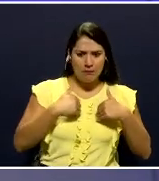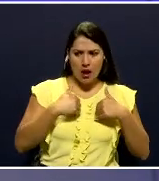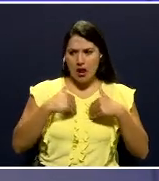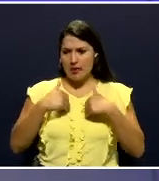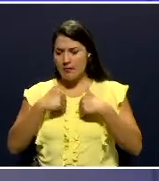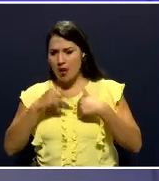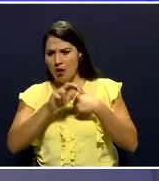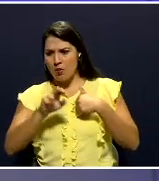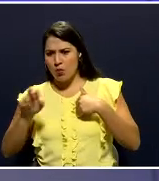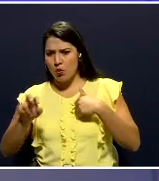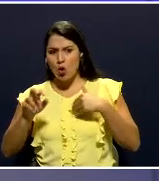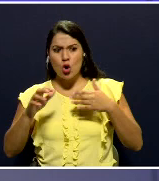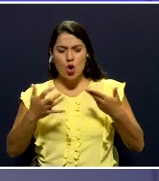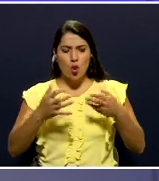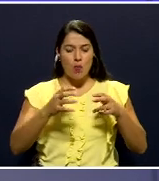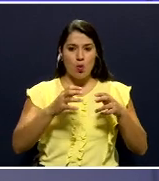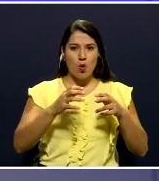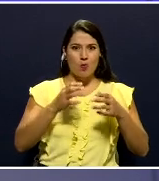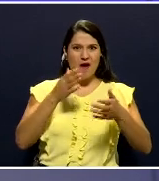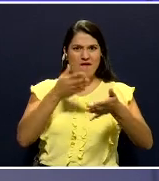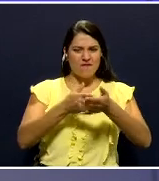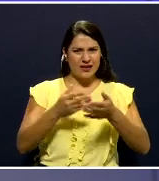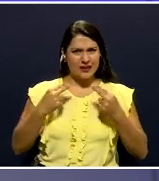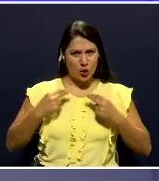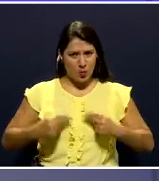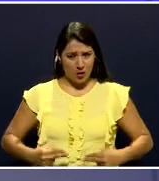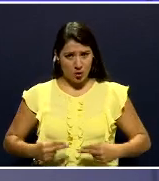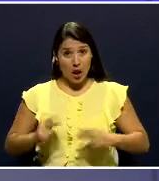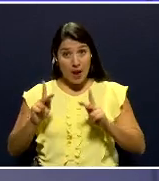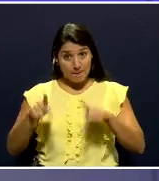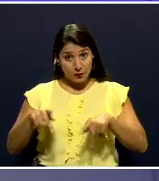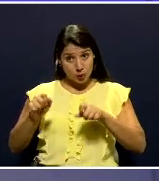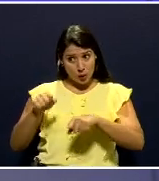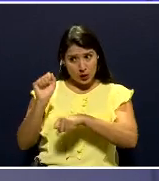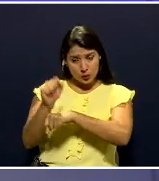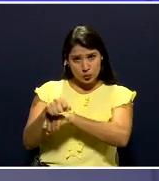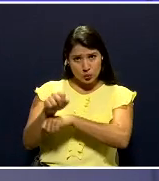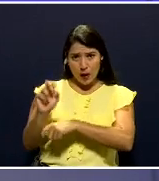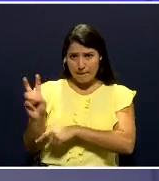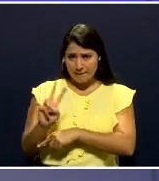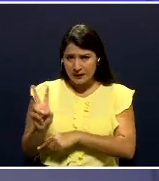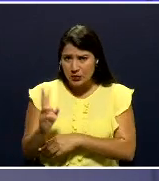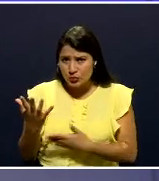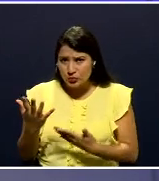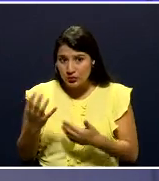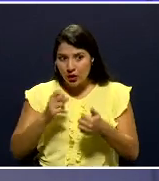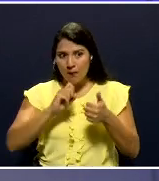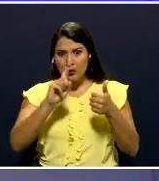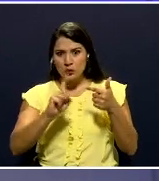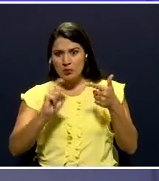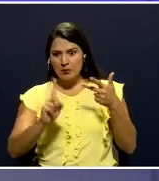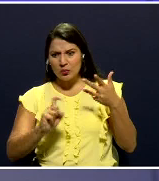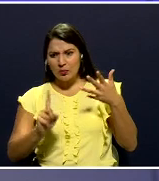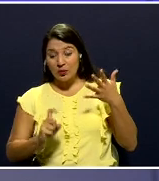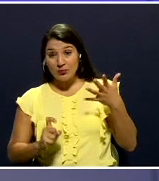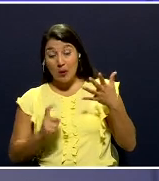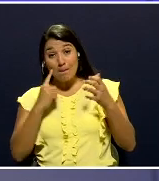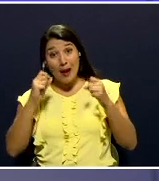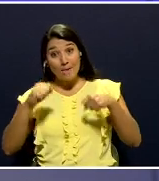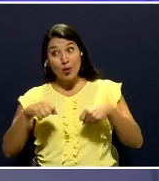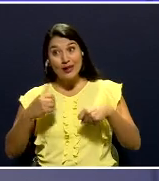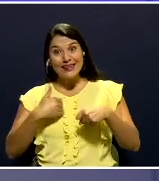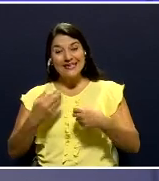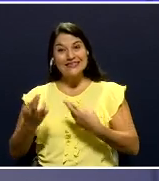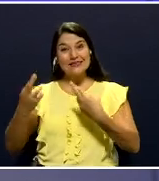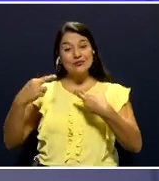humanidad? ¿Puede el ser humano ganarle a los virus? Para contestar y reflexionar sobre estos temas, voy a